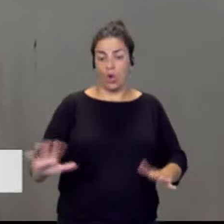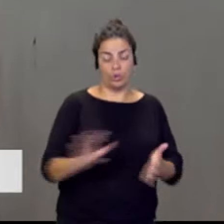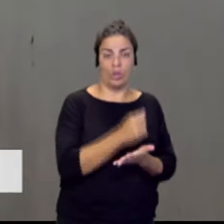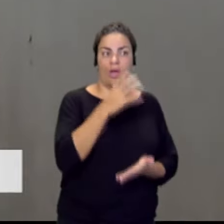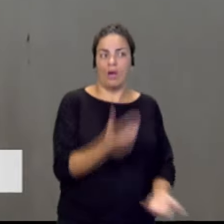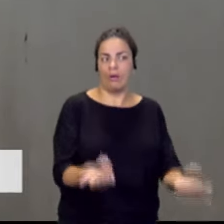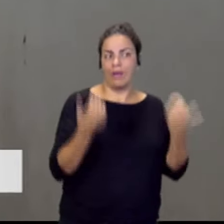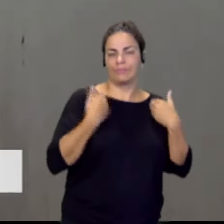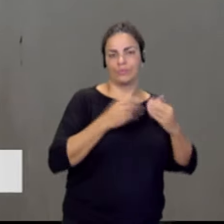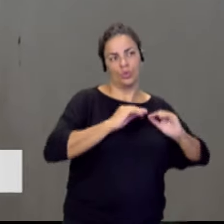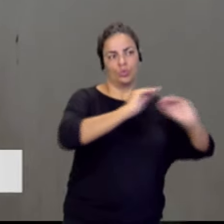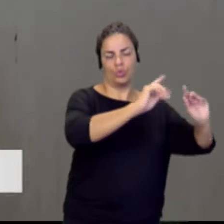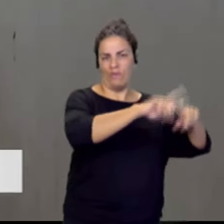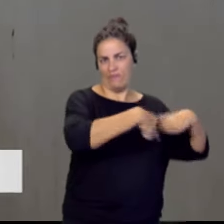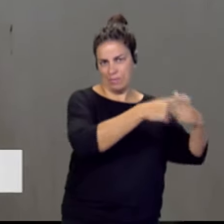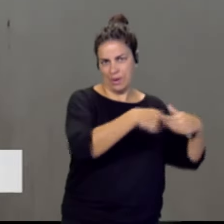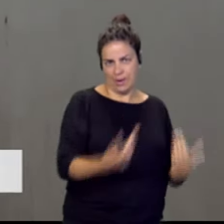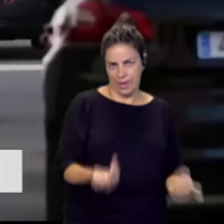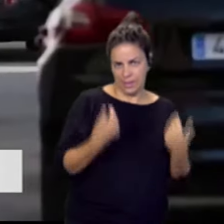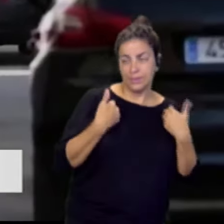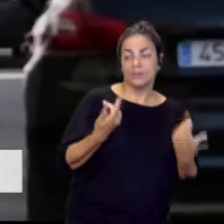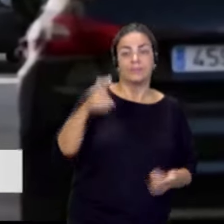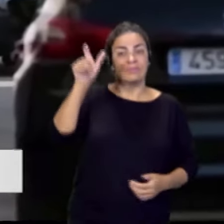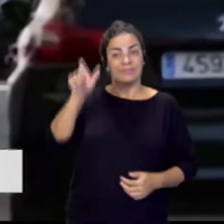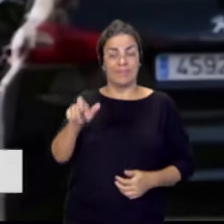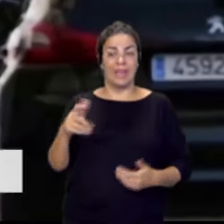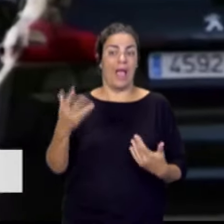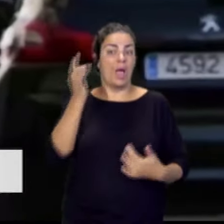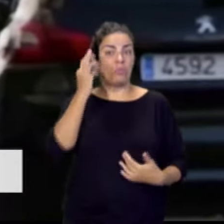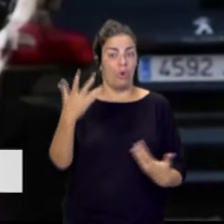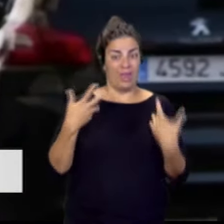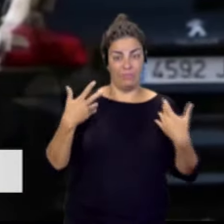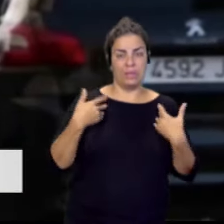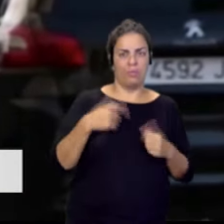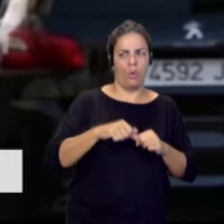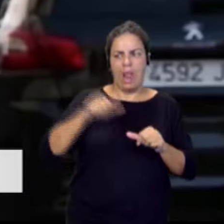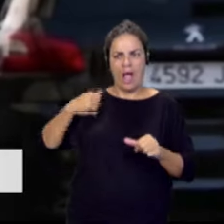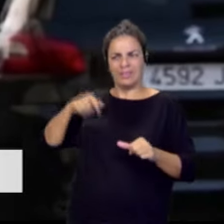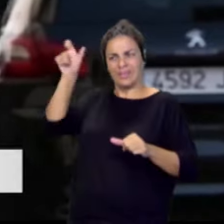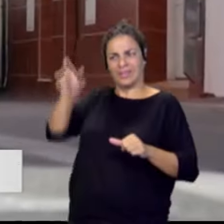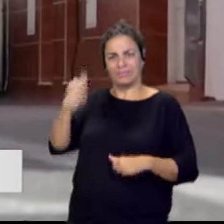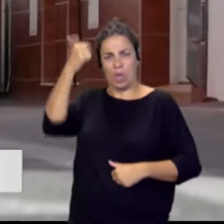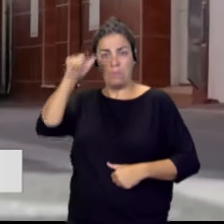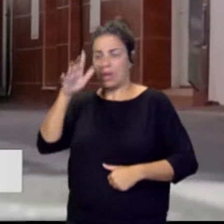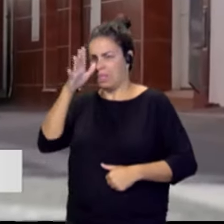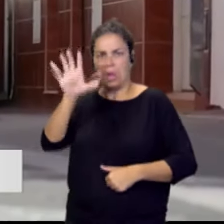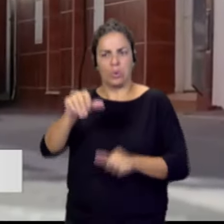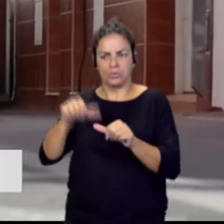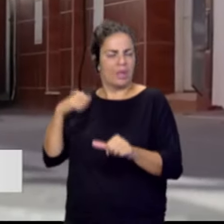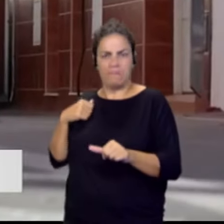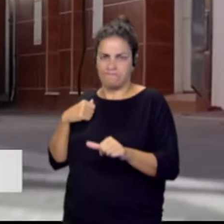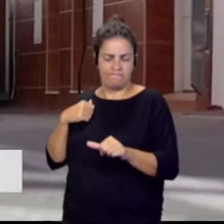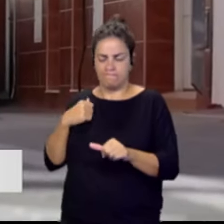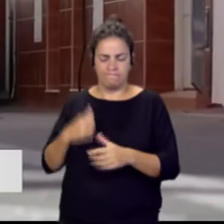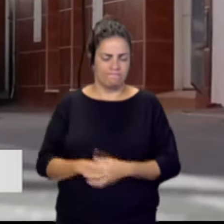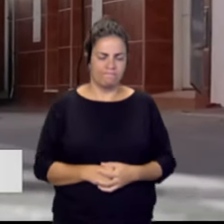de los familiares. La víctima no había denunciado con anterioridad a su agresor.